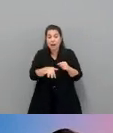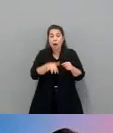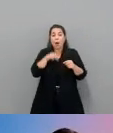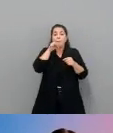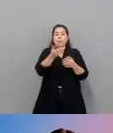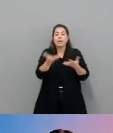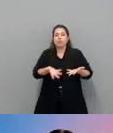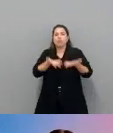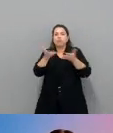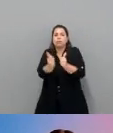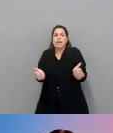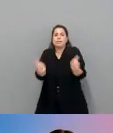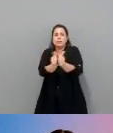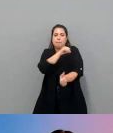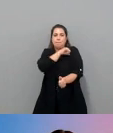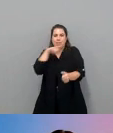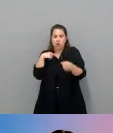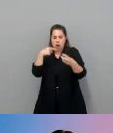asistente personal.